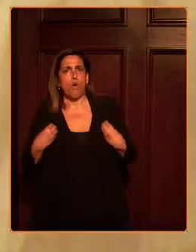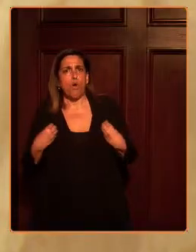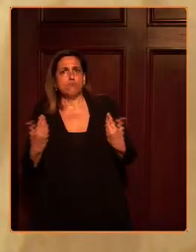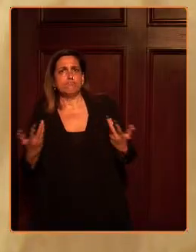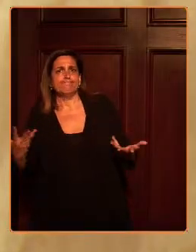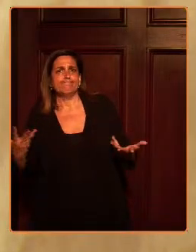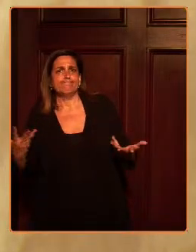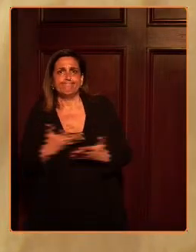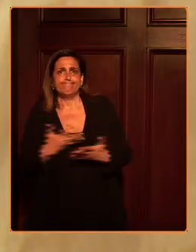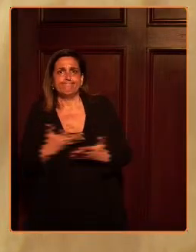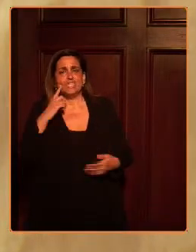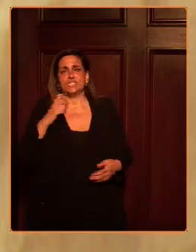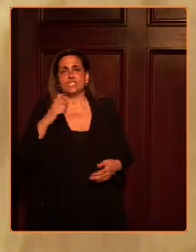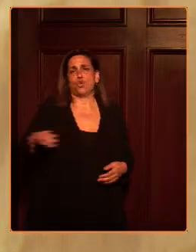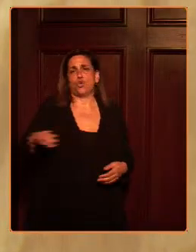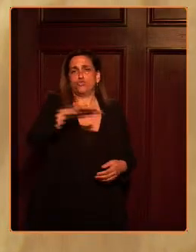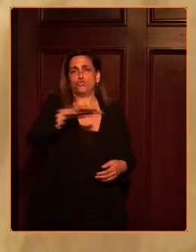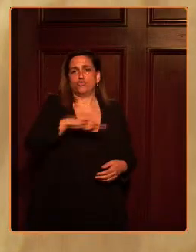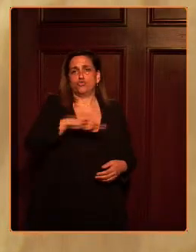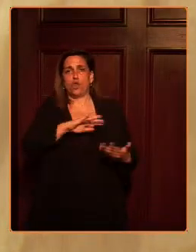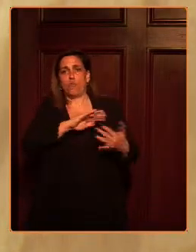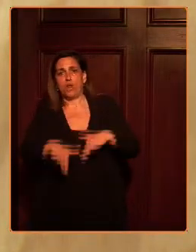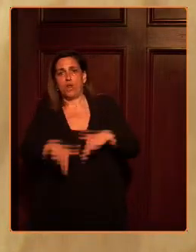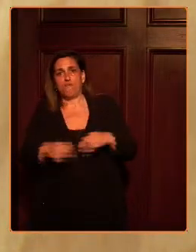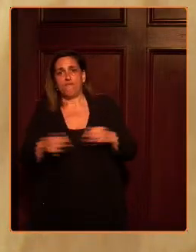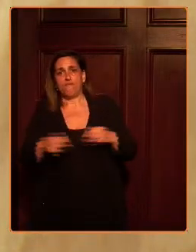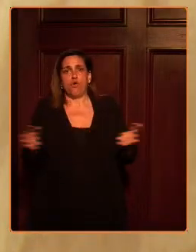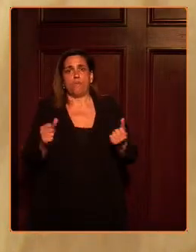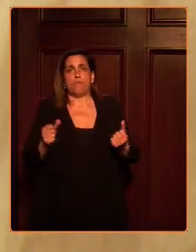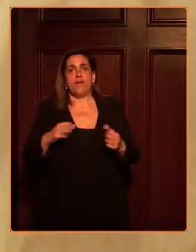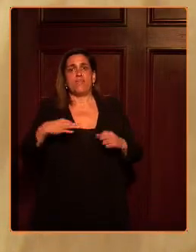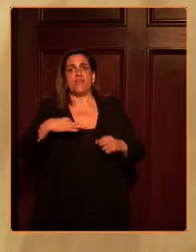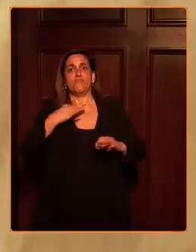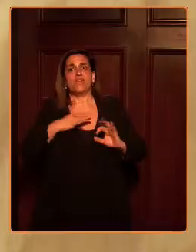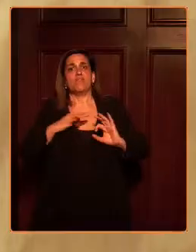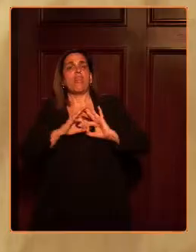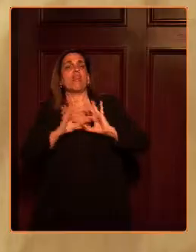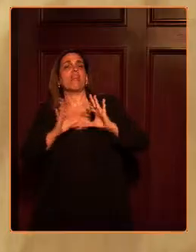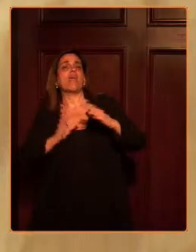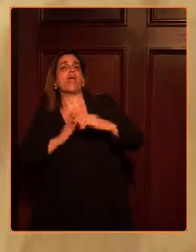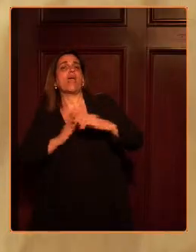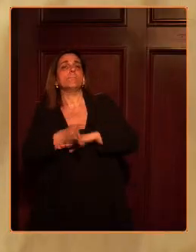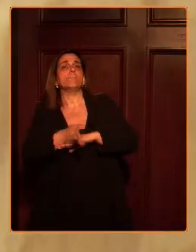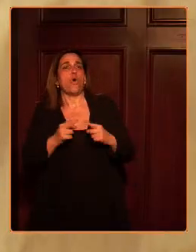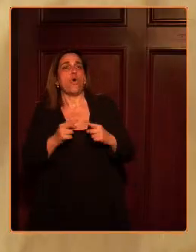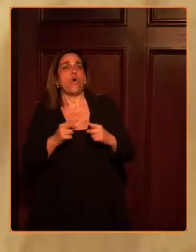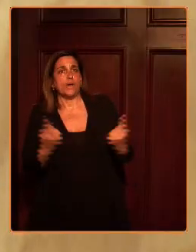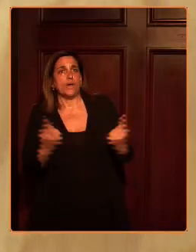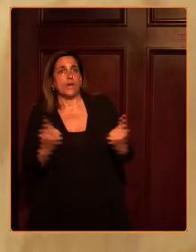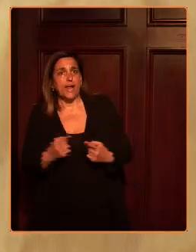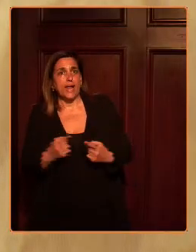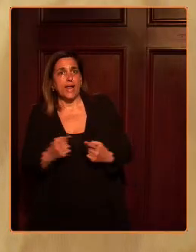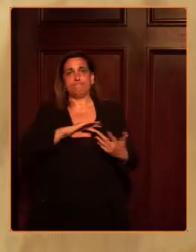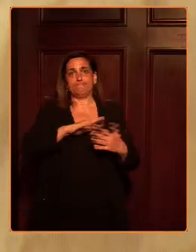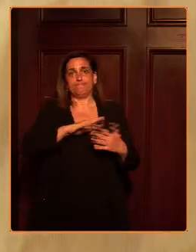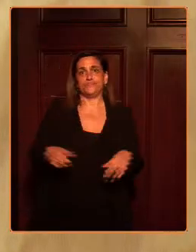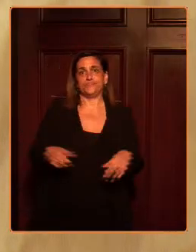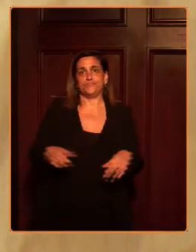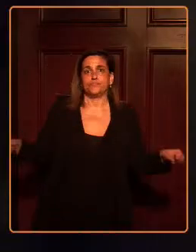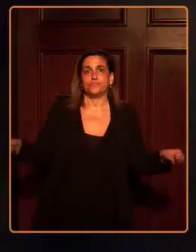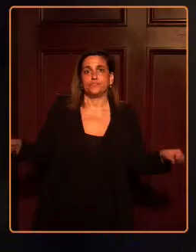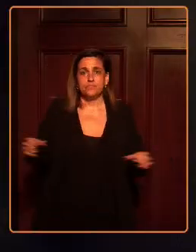arreglo social, es decir, las formas de vida democrática, las formas de producir,